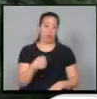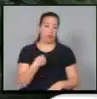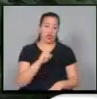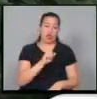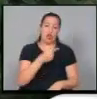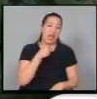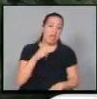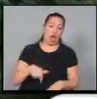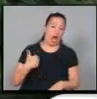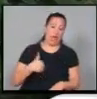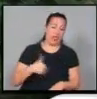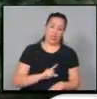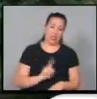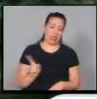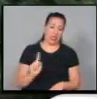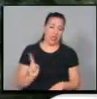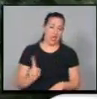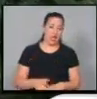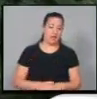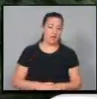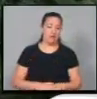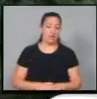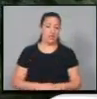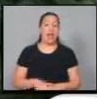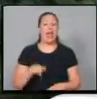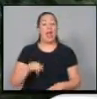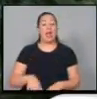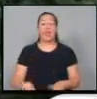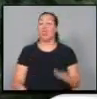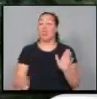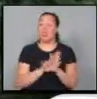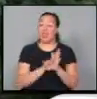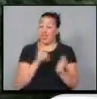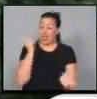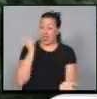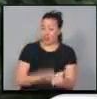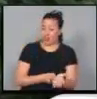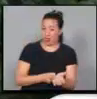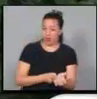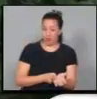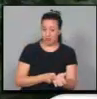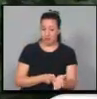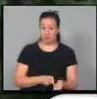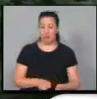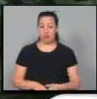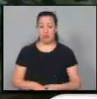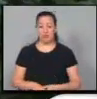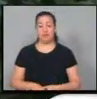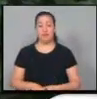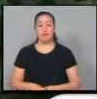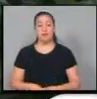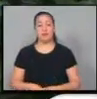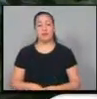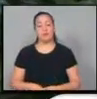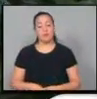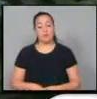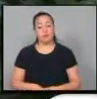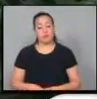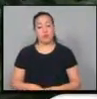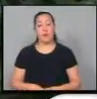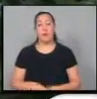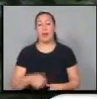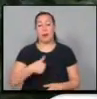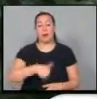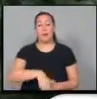Argentina. Y este decreto que estimo va a salir a la luz